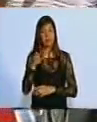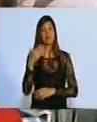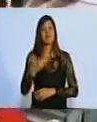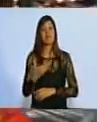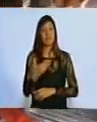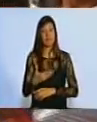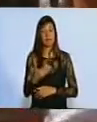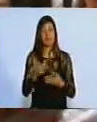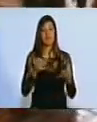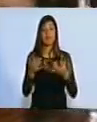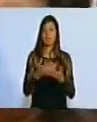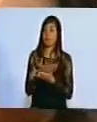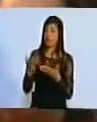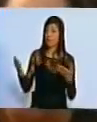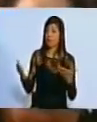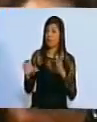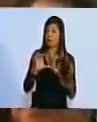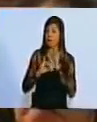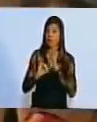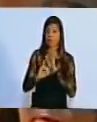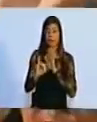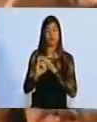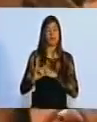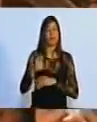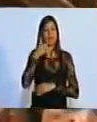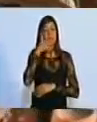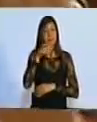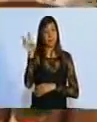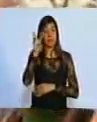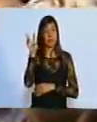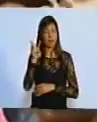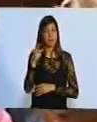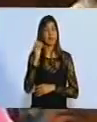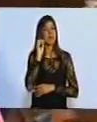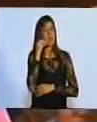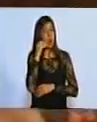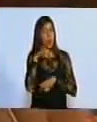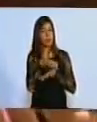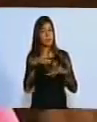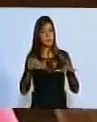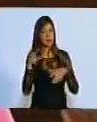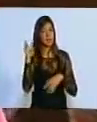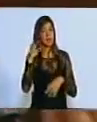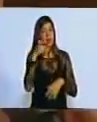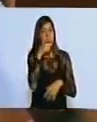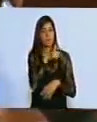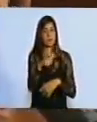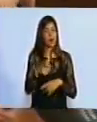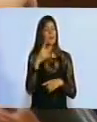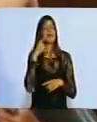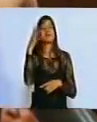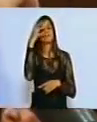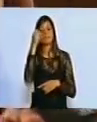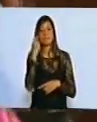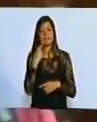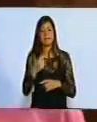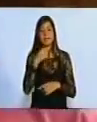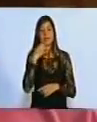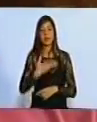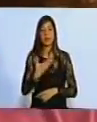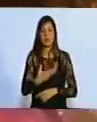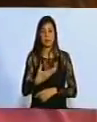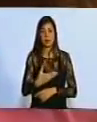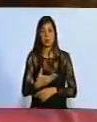importante, presidente y hermanos constituyentes, que nuestro país, nuestros jóvenes venezolanos y nuestro pueblo conozca la importancia que